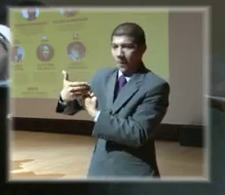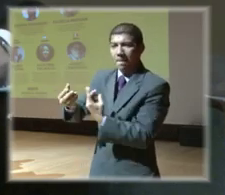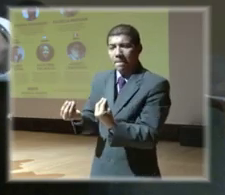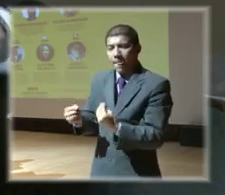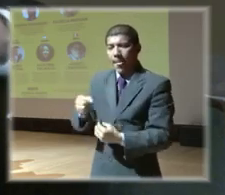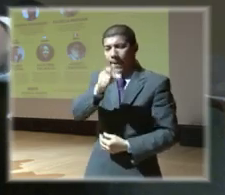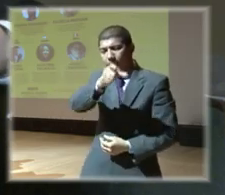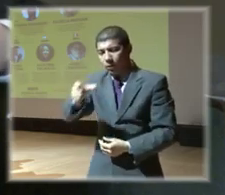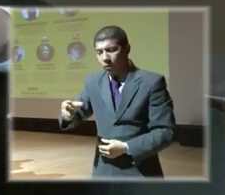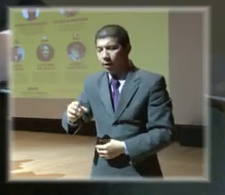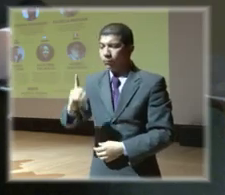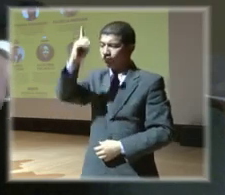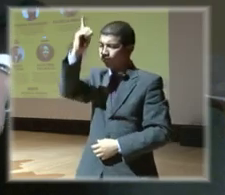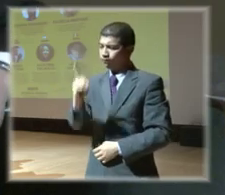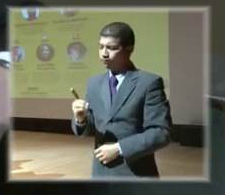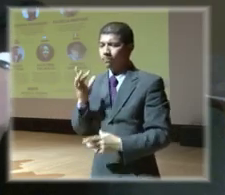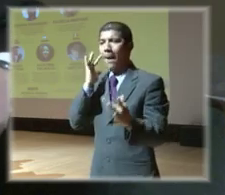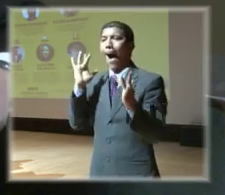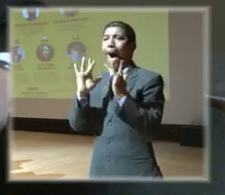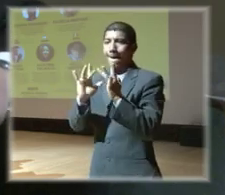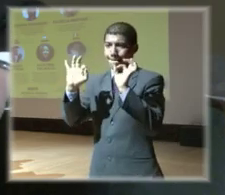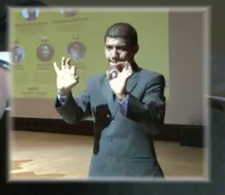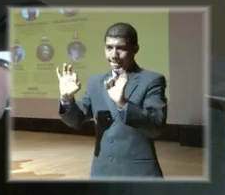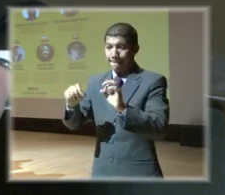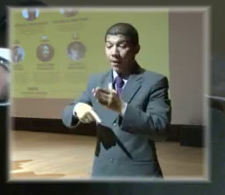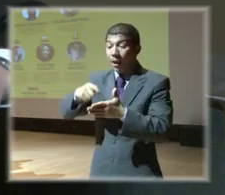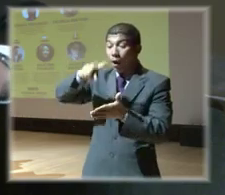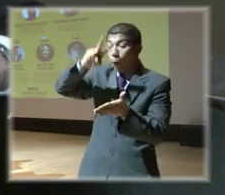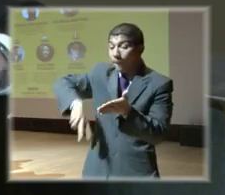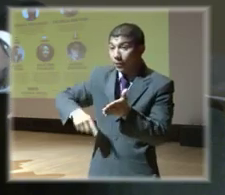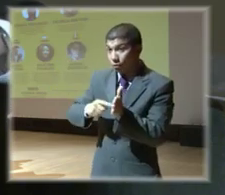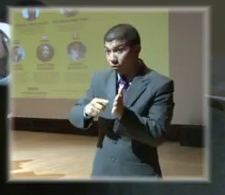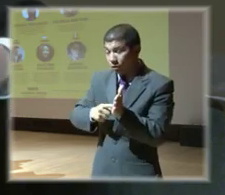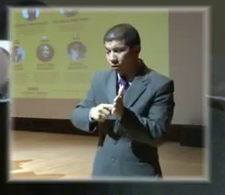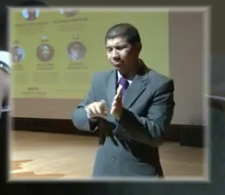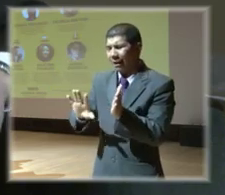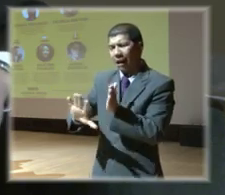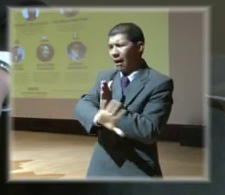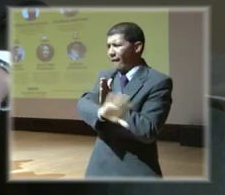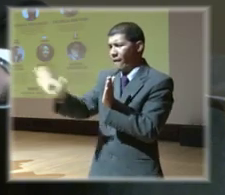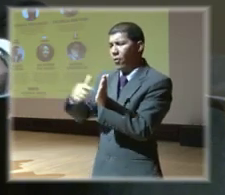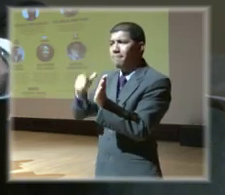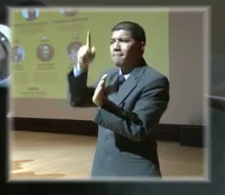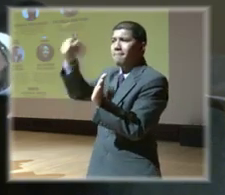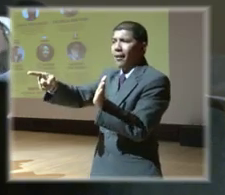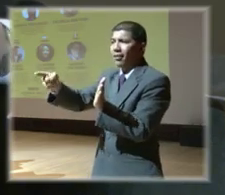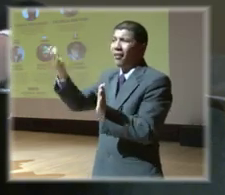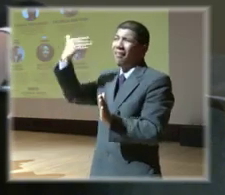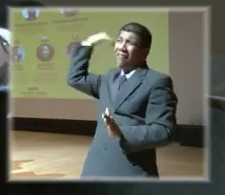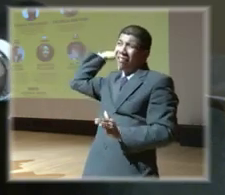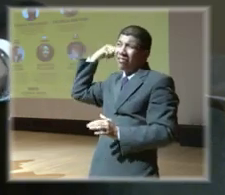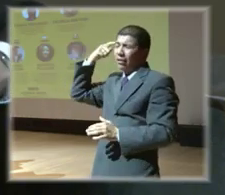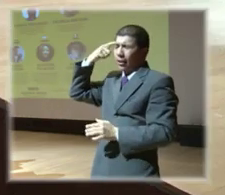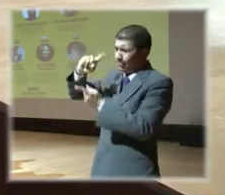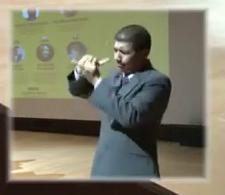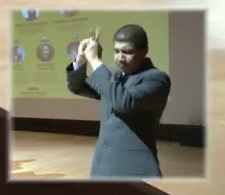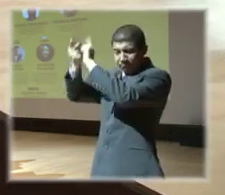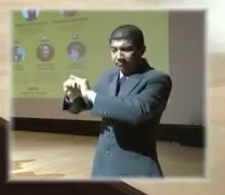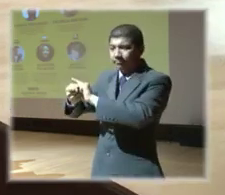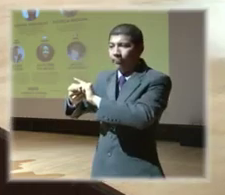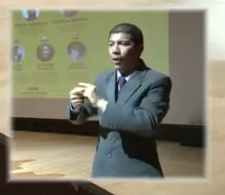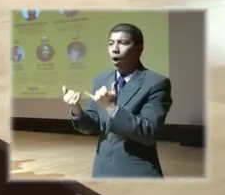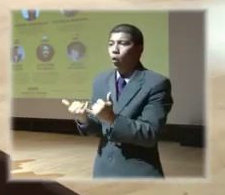puedan tomarse las decisiones más acertadas, ¿no? La Convención de Tomos rompe ese paradigma, asume la posición social, el